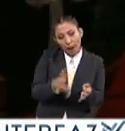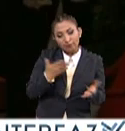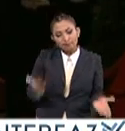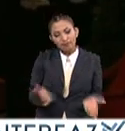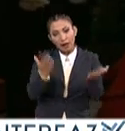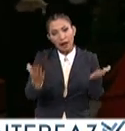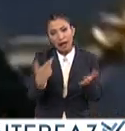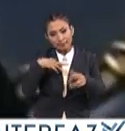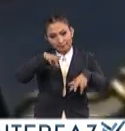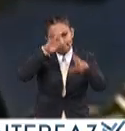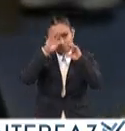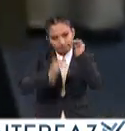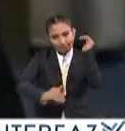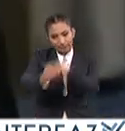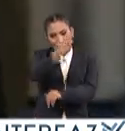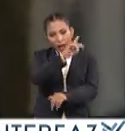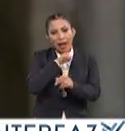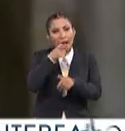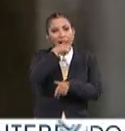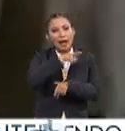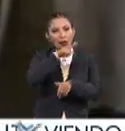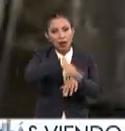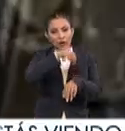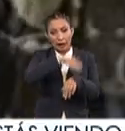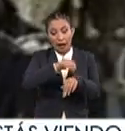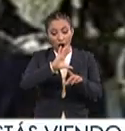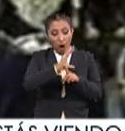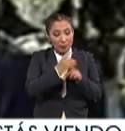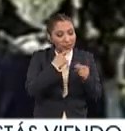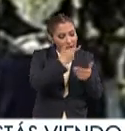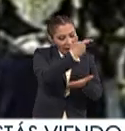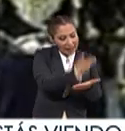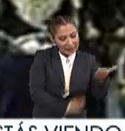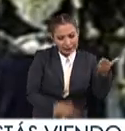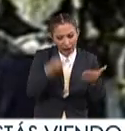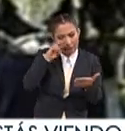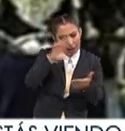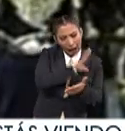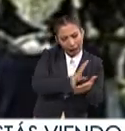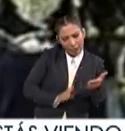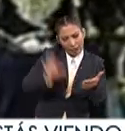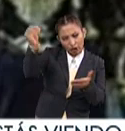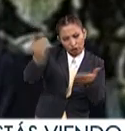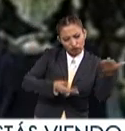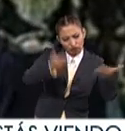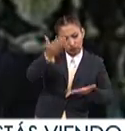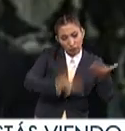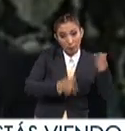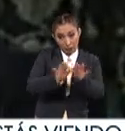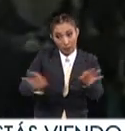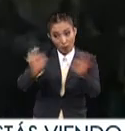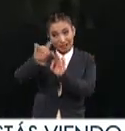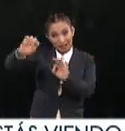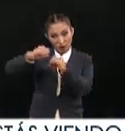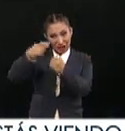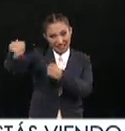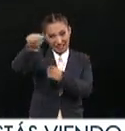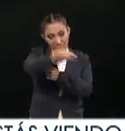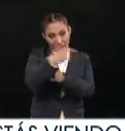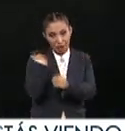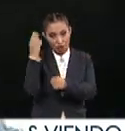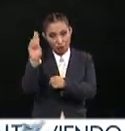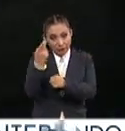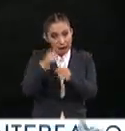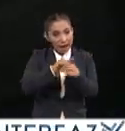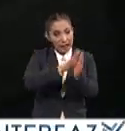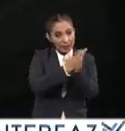vigor y la majestad de la lengua sueca. El comité prepara una lista a partir de los candidatos presentados por importantes organismos